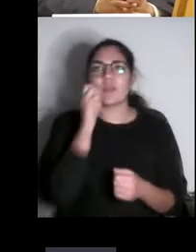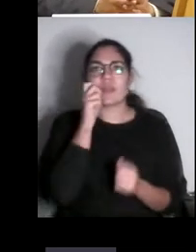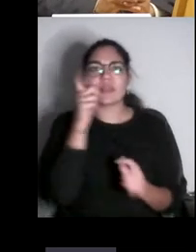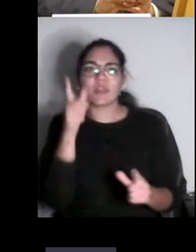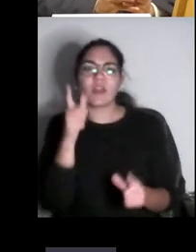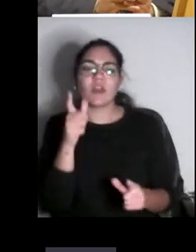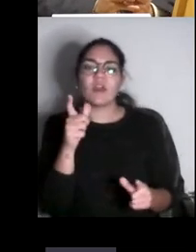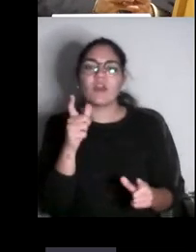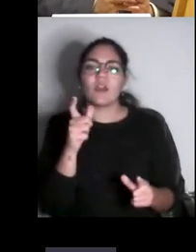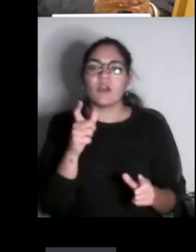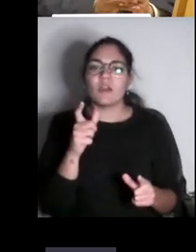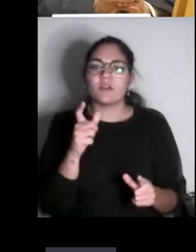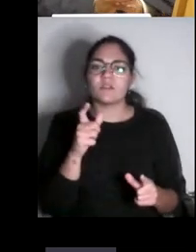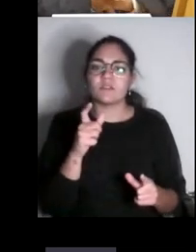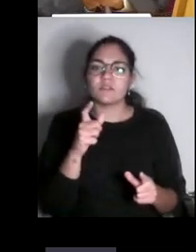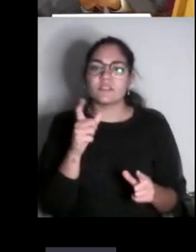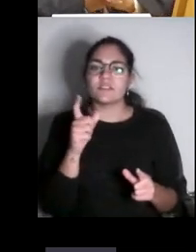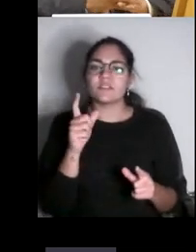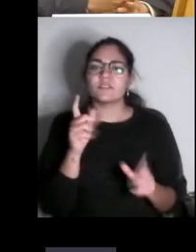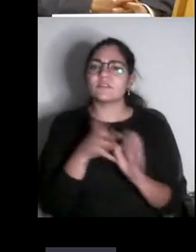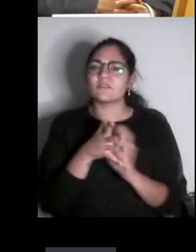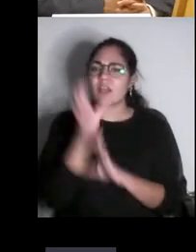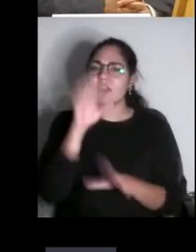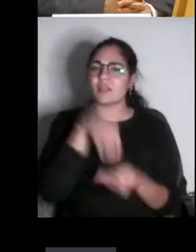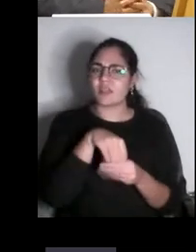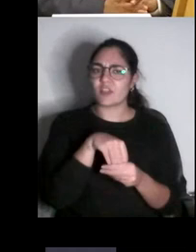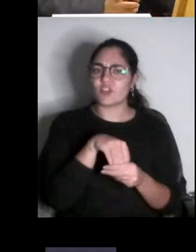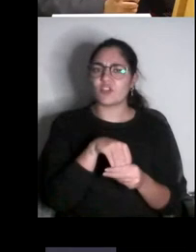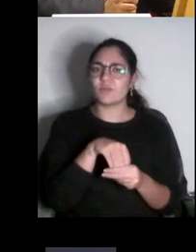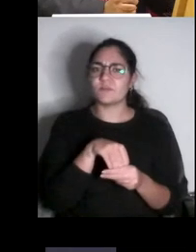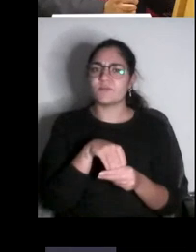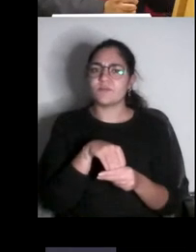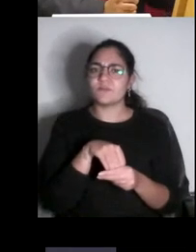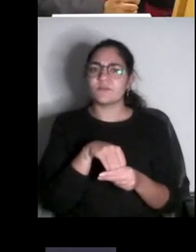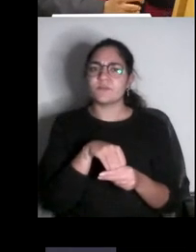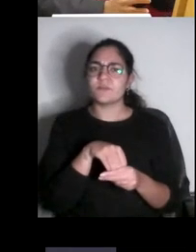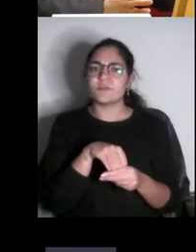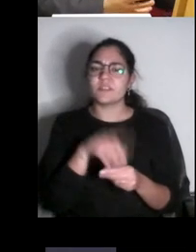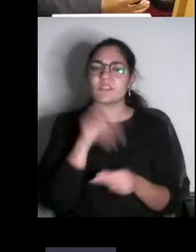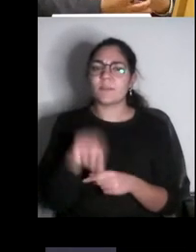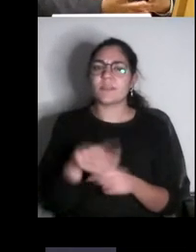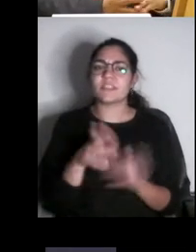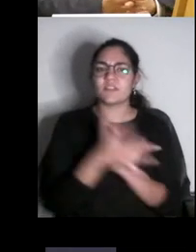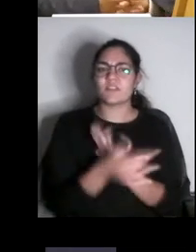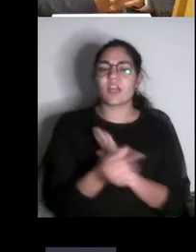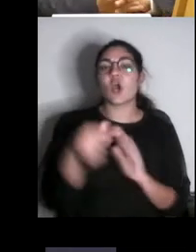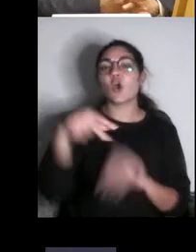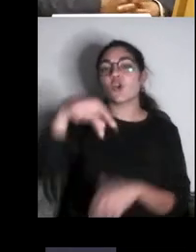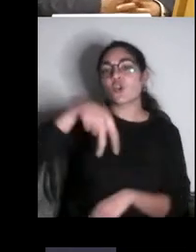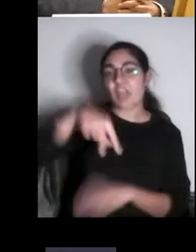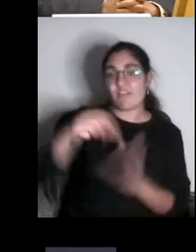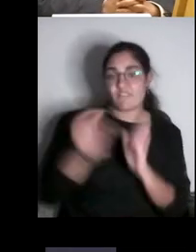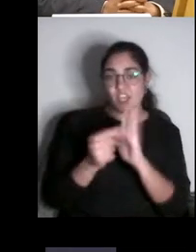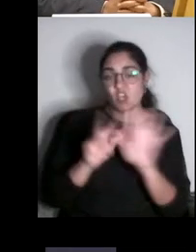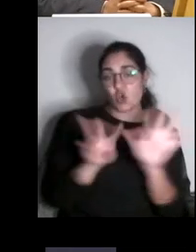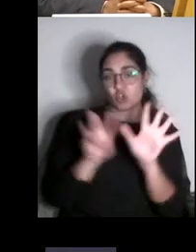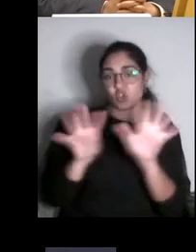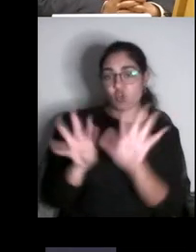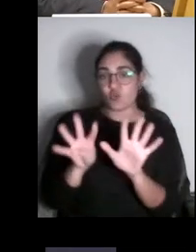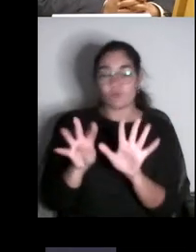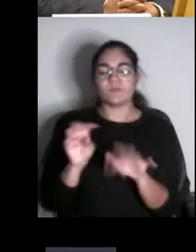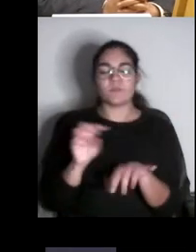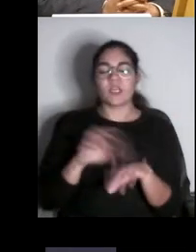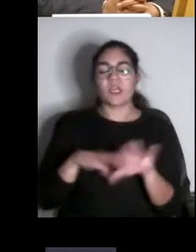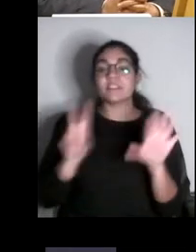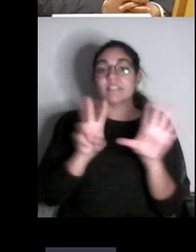cierta movimiento, una cierta traslación de notables a excelentes. Es decir, que si comparamos los resultados de